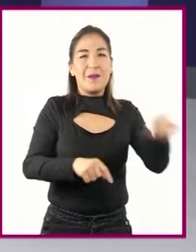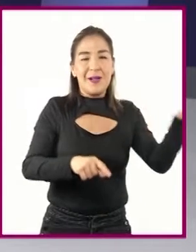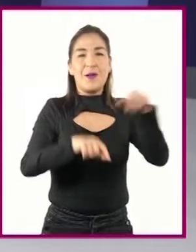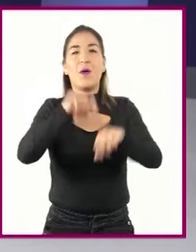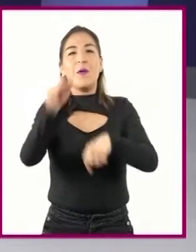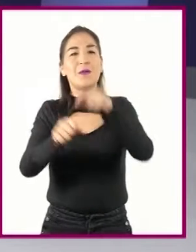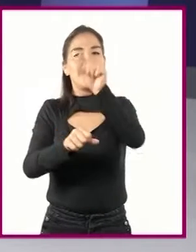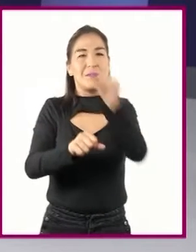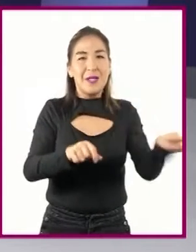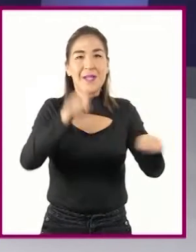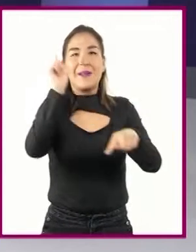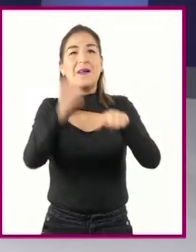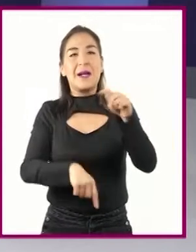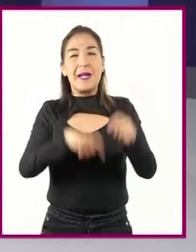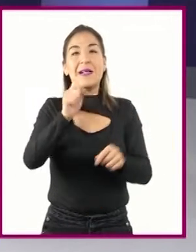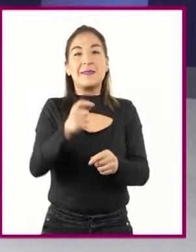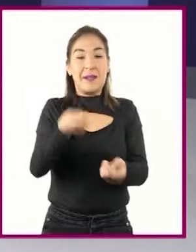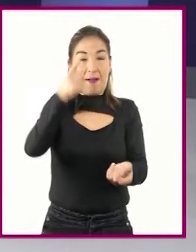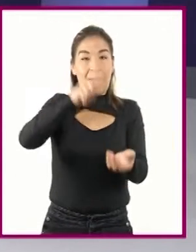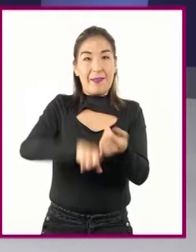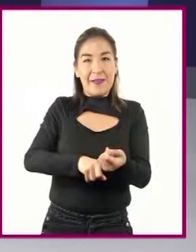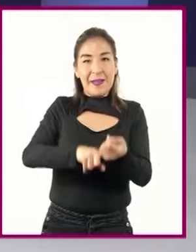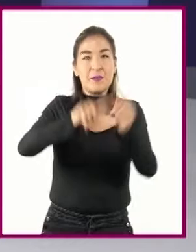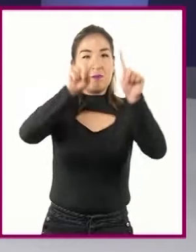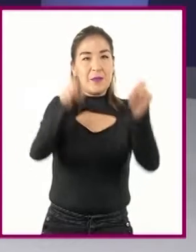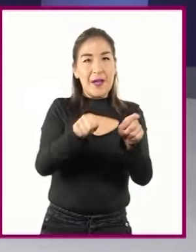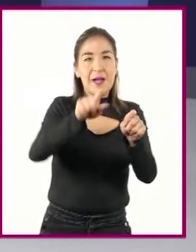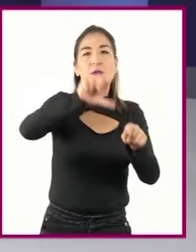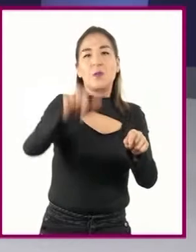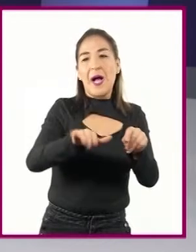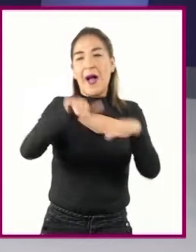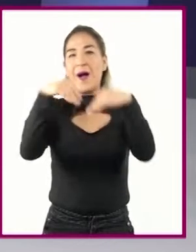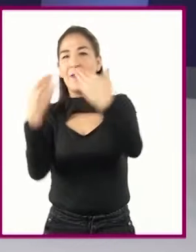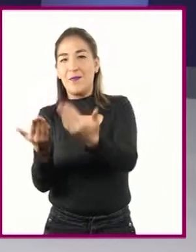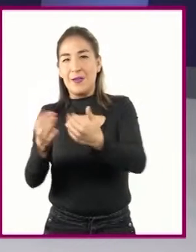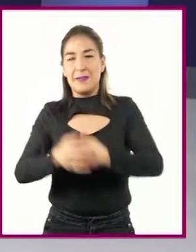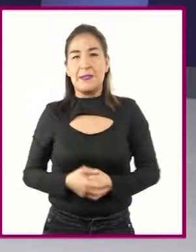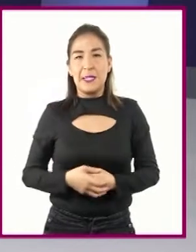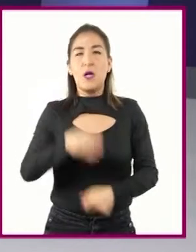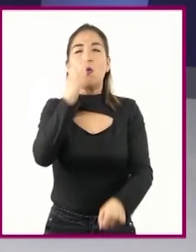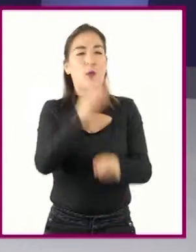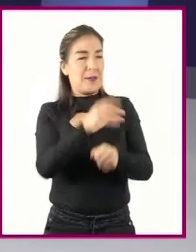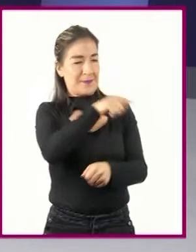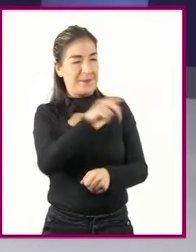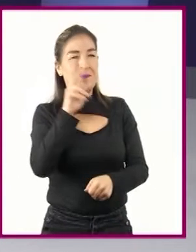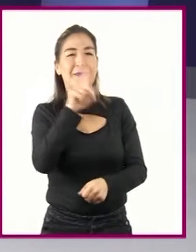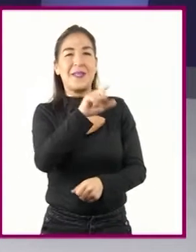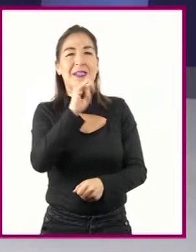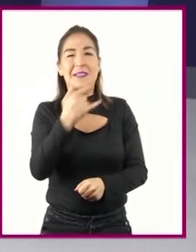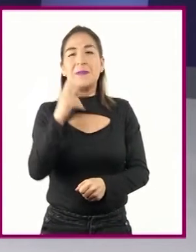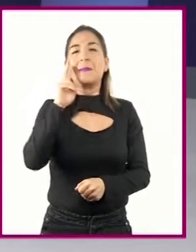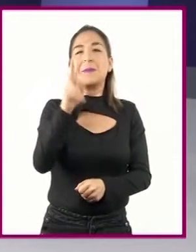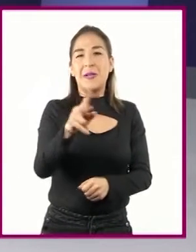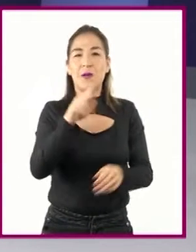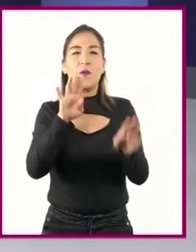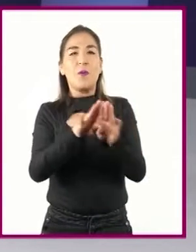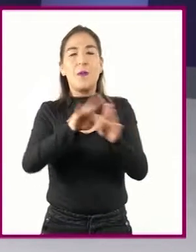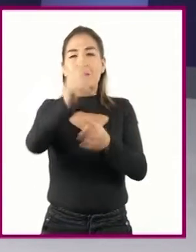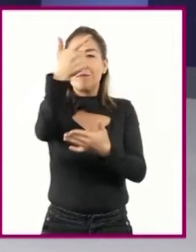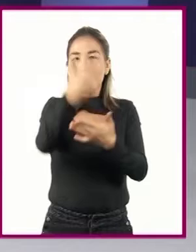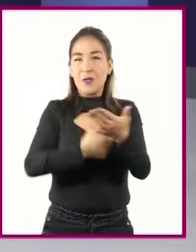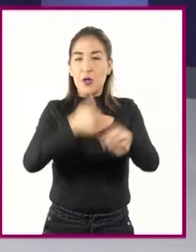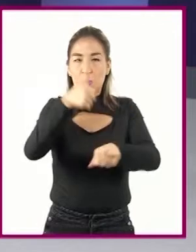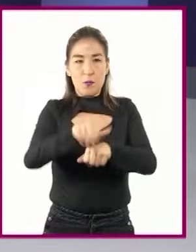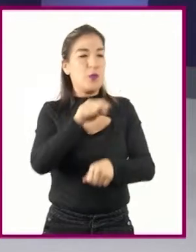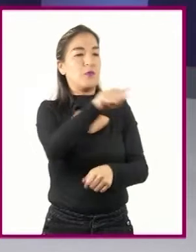uno, empezando de adentro hacia afuera. Leslie, te mostraré una lista de operaciones y te voy a pedir que